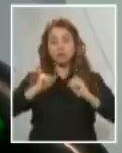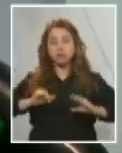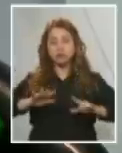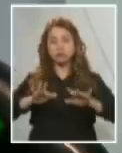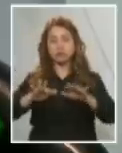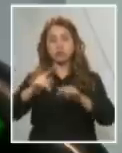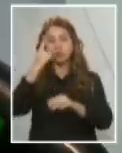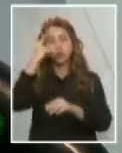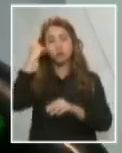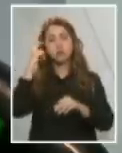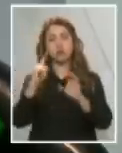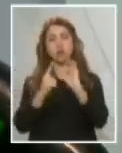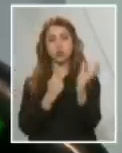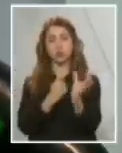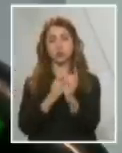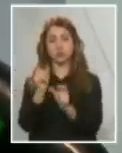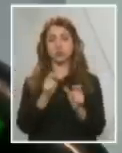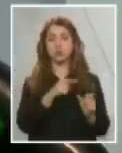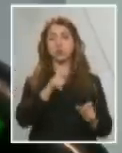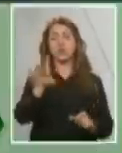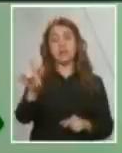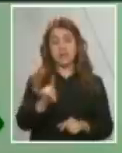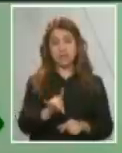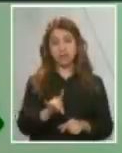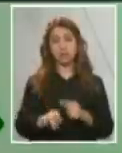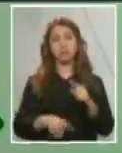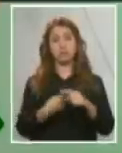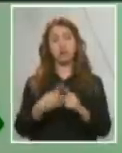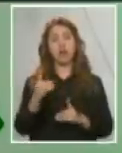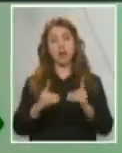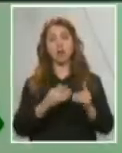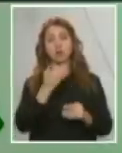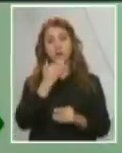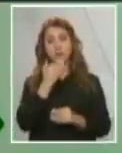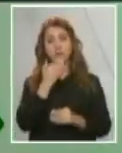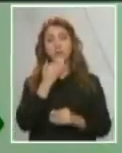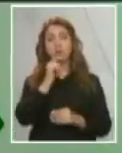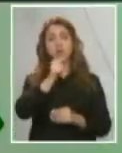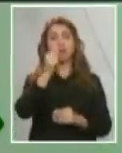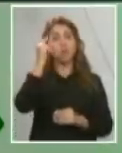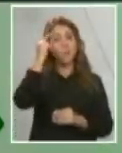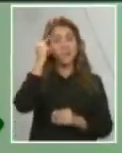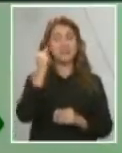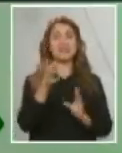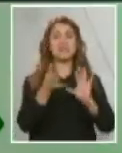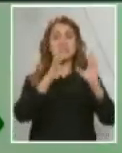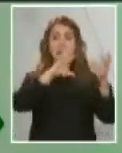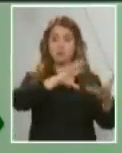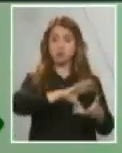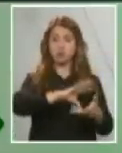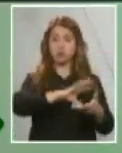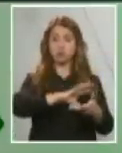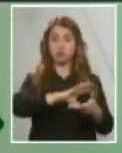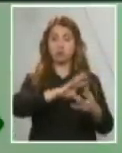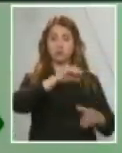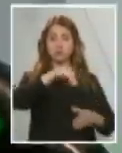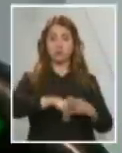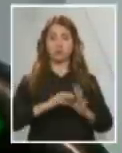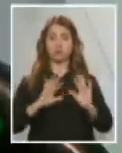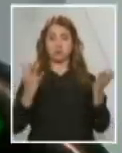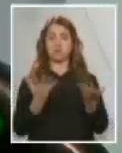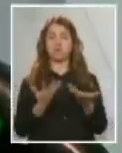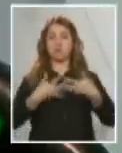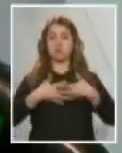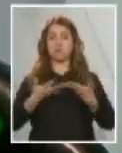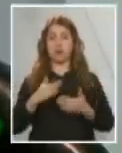generar conciencia en la gente. Pero ustedes escogieron por algo también eso. Sí, ¿Qué harías si el mundo no estuviera creado para ti? Porque es lo que nos